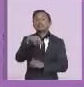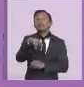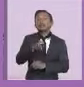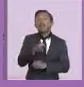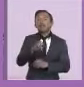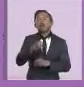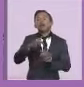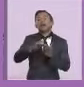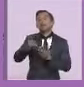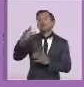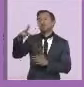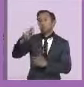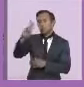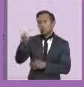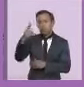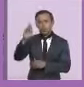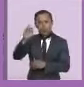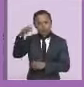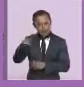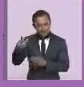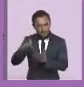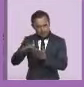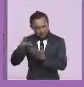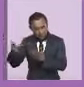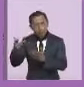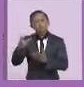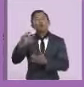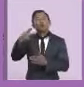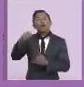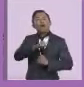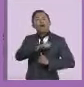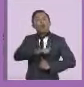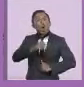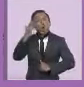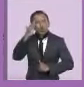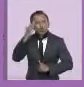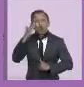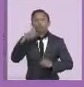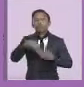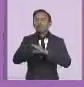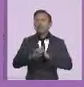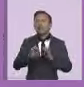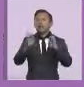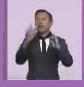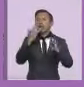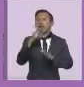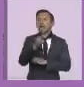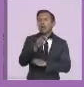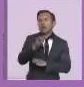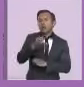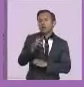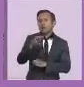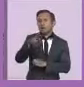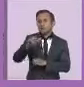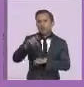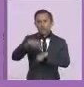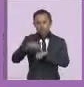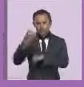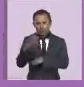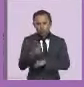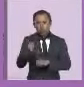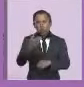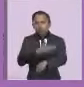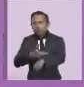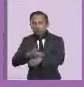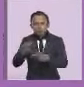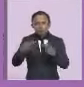Universidad Nacional Autónoma de México, a sus autoridades y al personal del Palacio de Minería por su colaboración. Y ante todo, a ustedes por